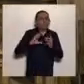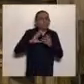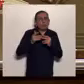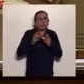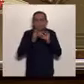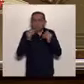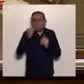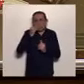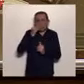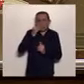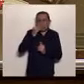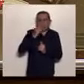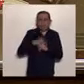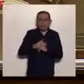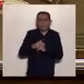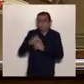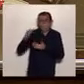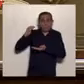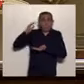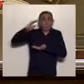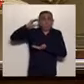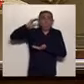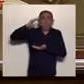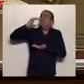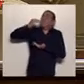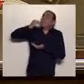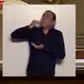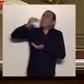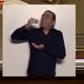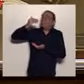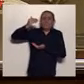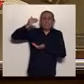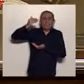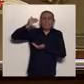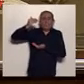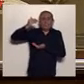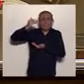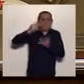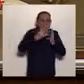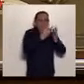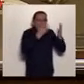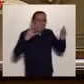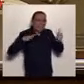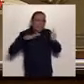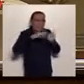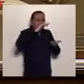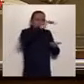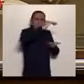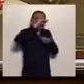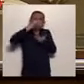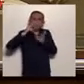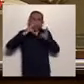Del mismo modo, acabada la cena, tomó el cáliz y, dándote gracias de nuevo, lo pasó a sus